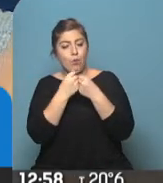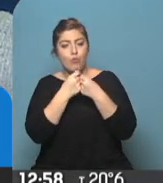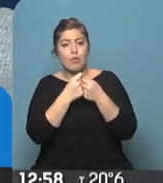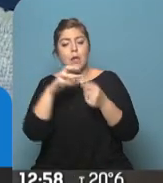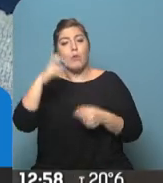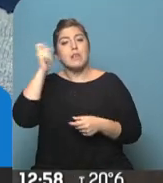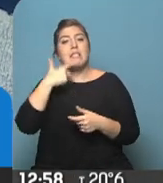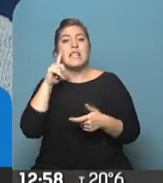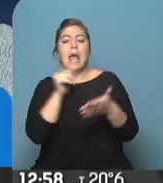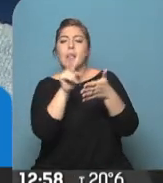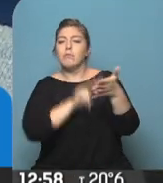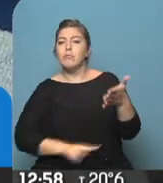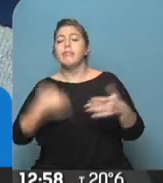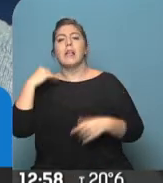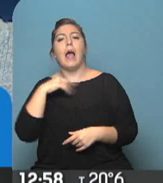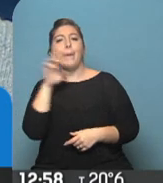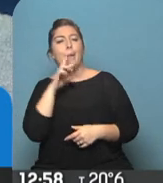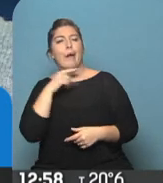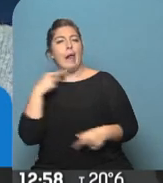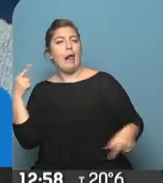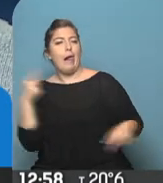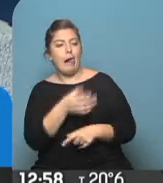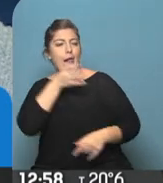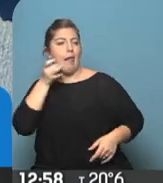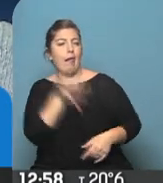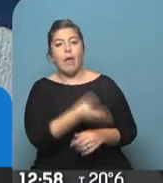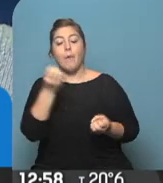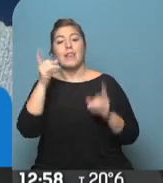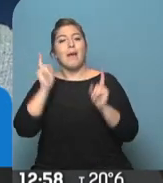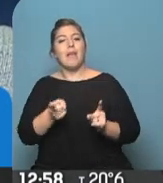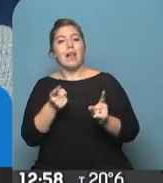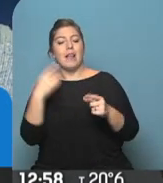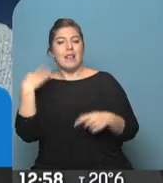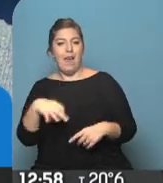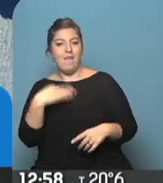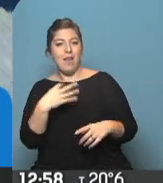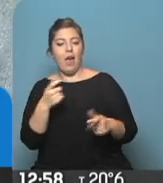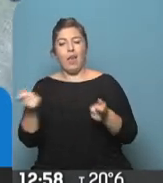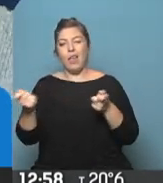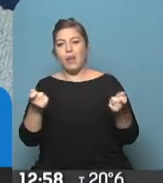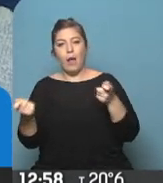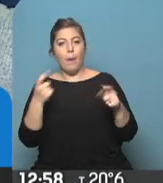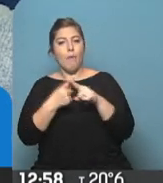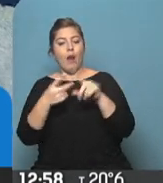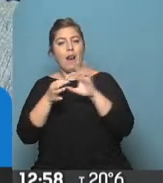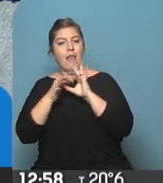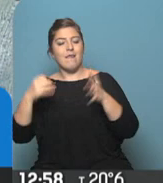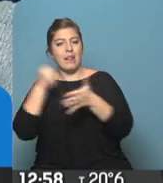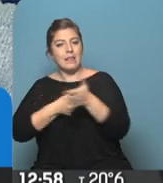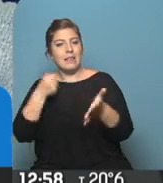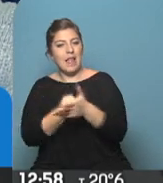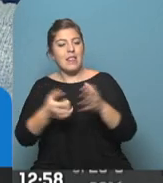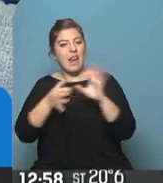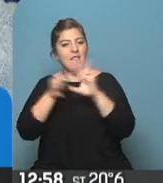en las cuales la desprecian porque bueno que tenía que también lidiar por su libertad su libertad